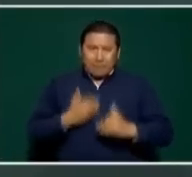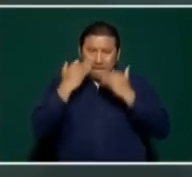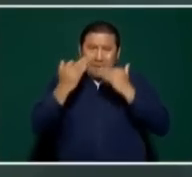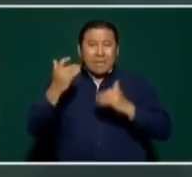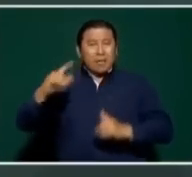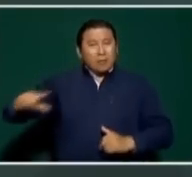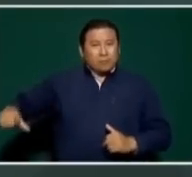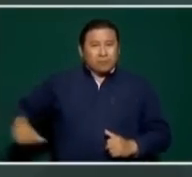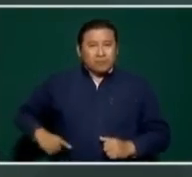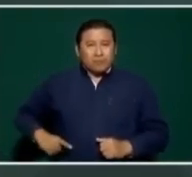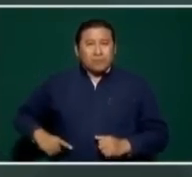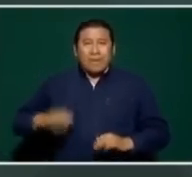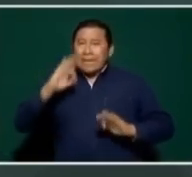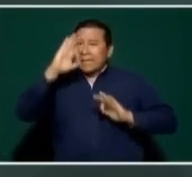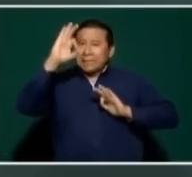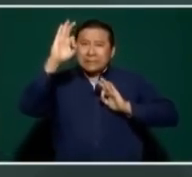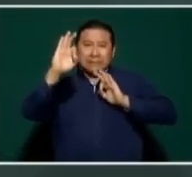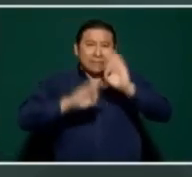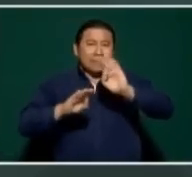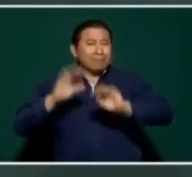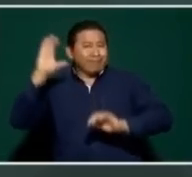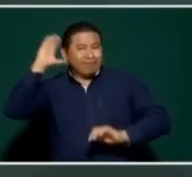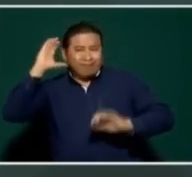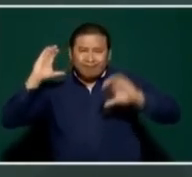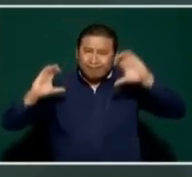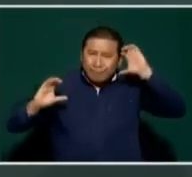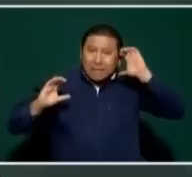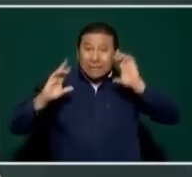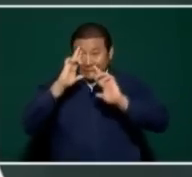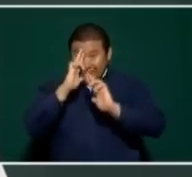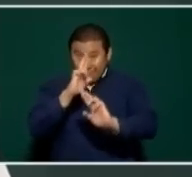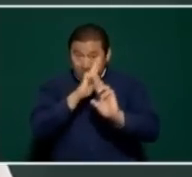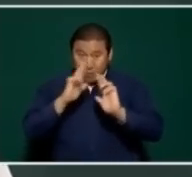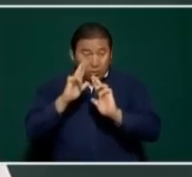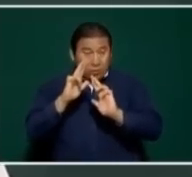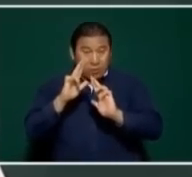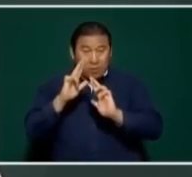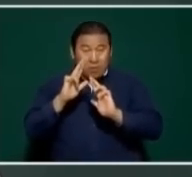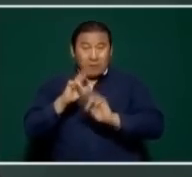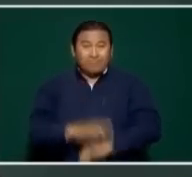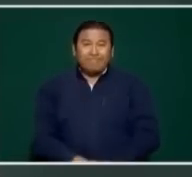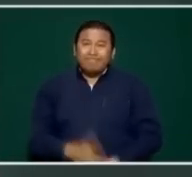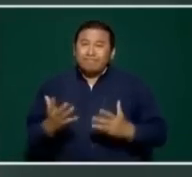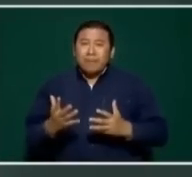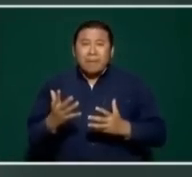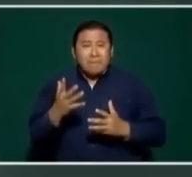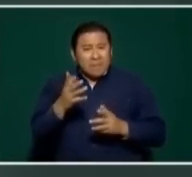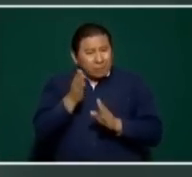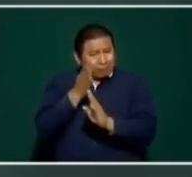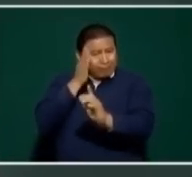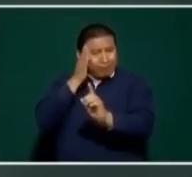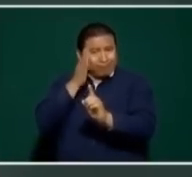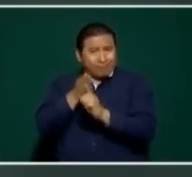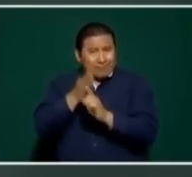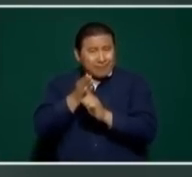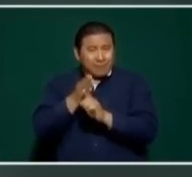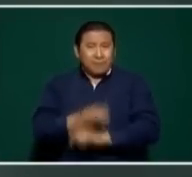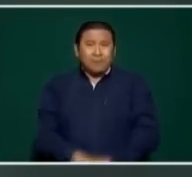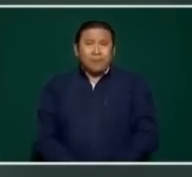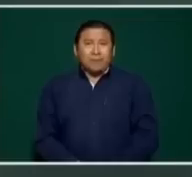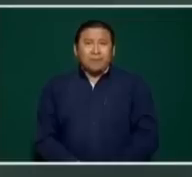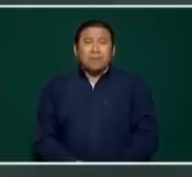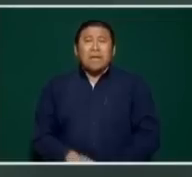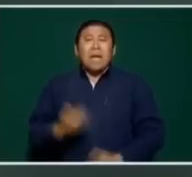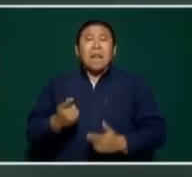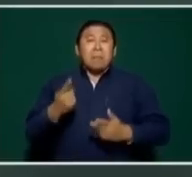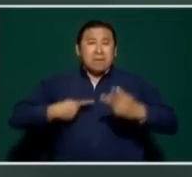el gobierno atiende a todos, escucha a todos, respeta a todos, pero la preferencia se la da a